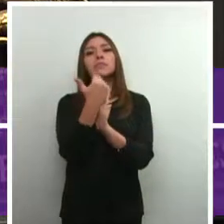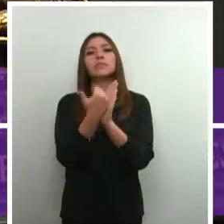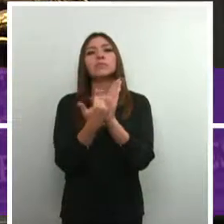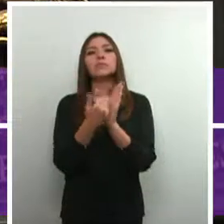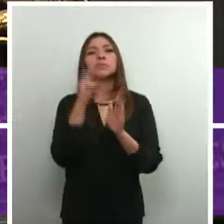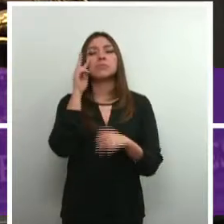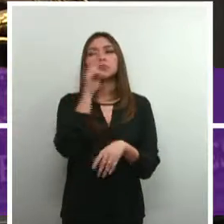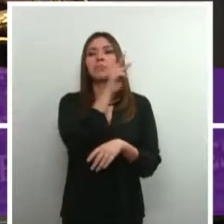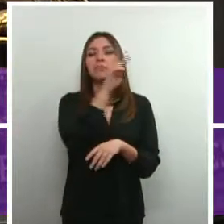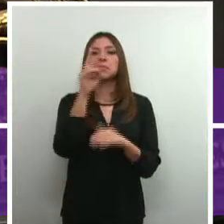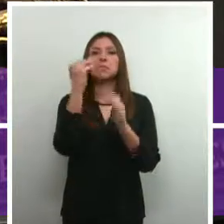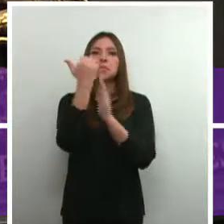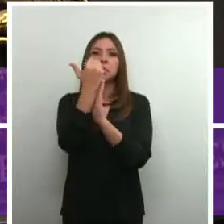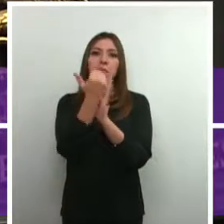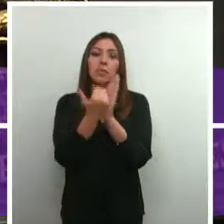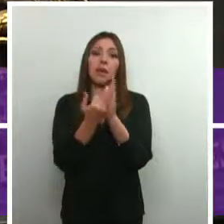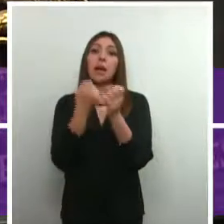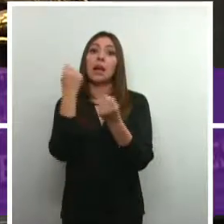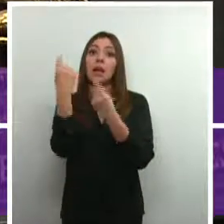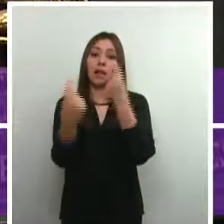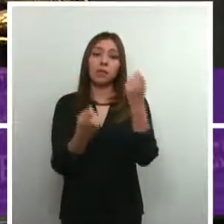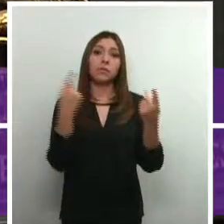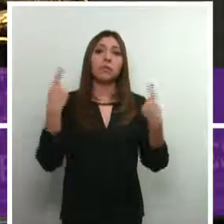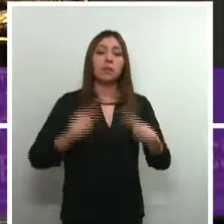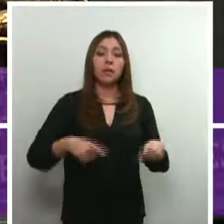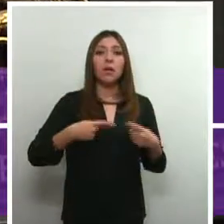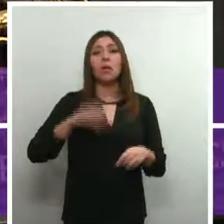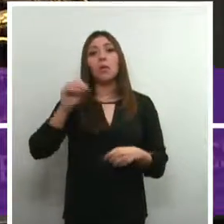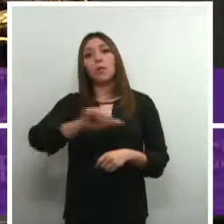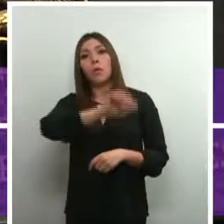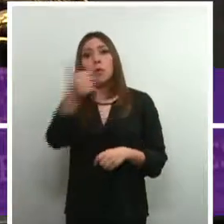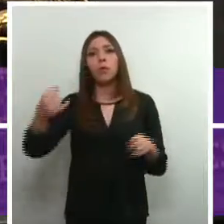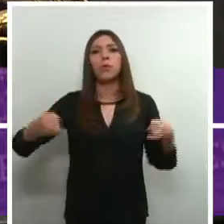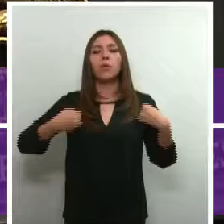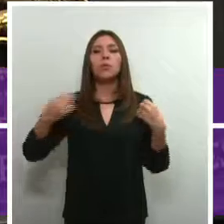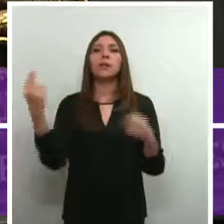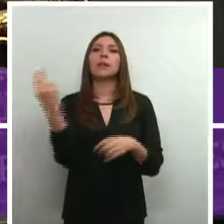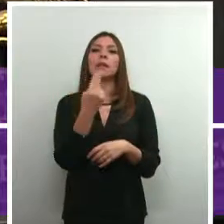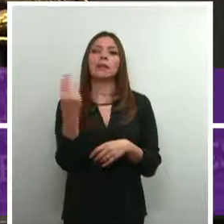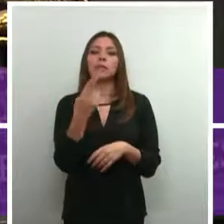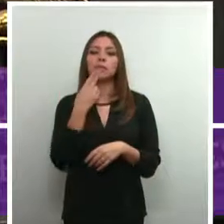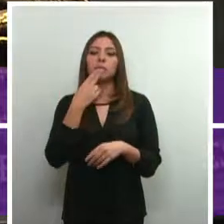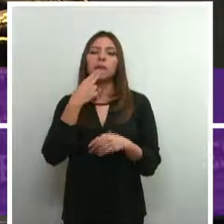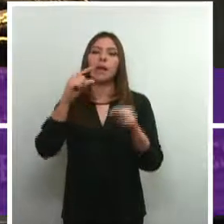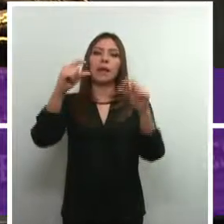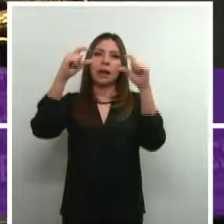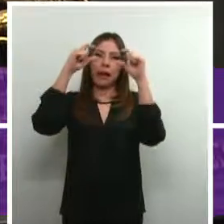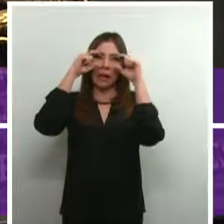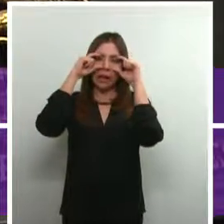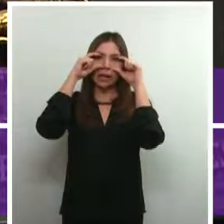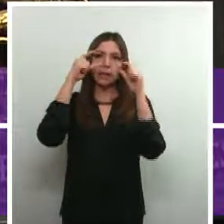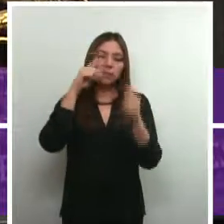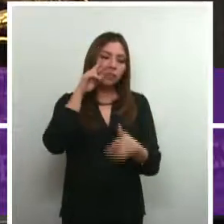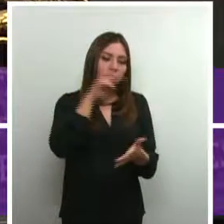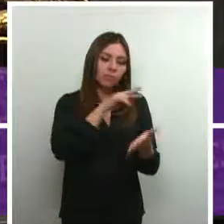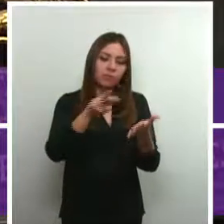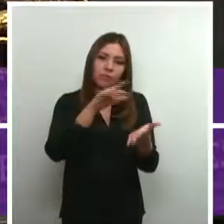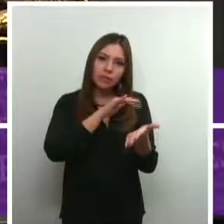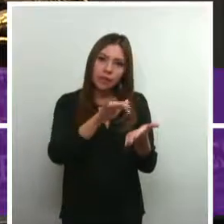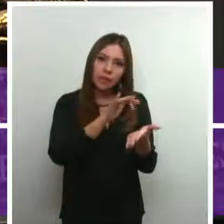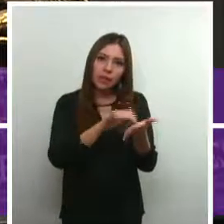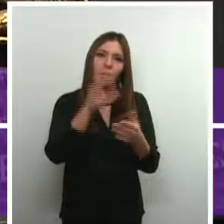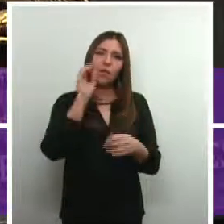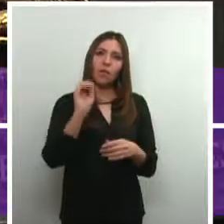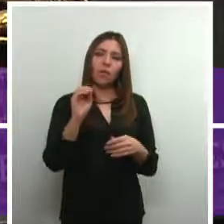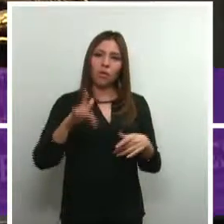de nosotros y muchos más jóvenes pues ya requerimos lentes para leer, o el dolor en